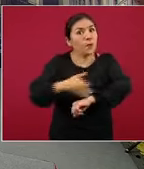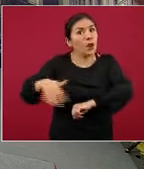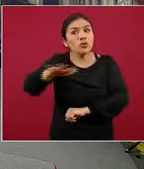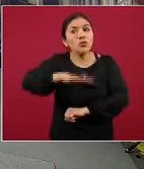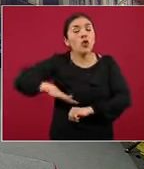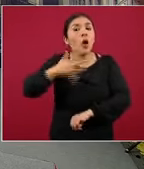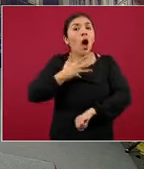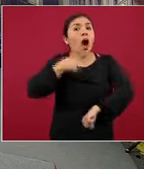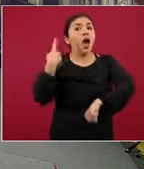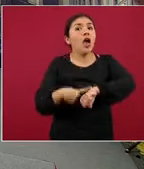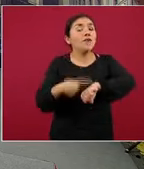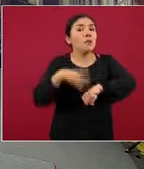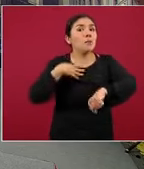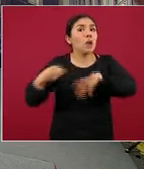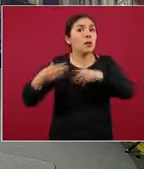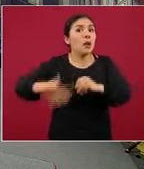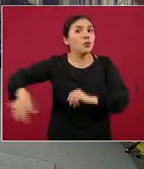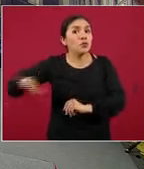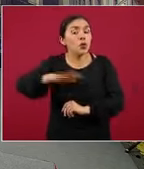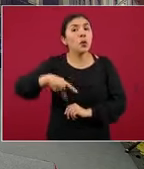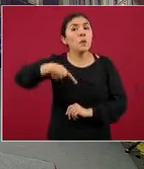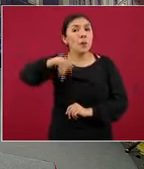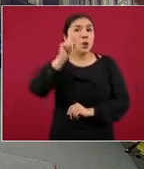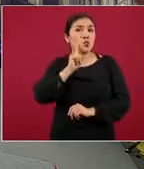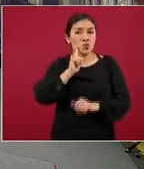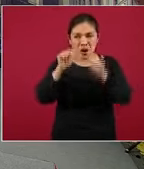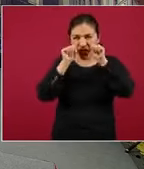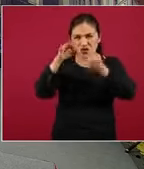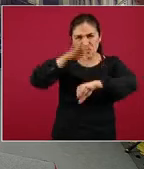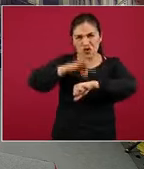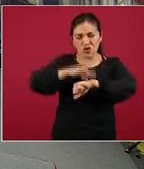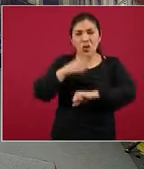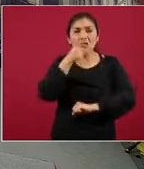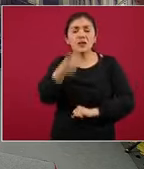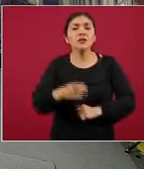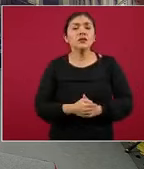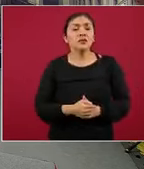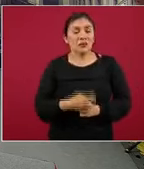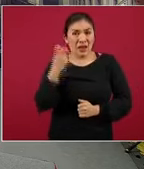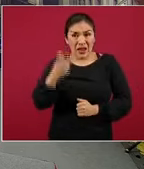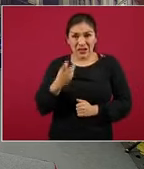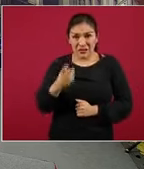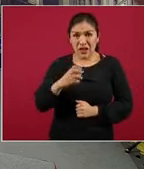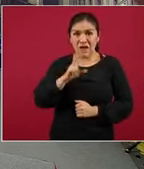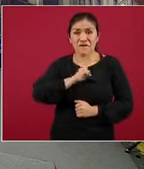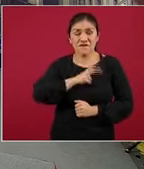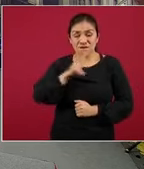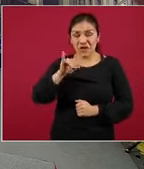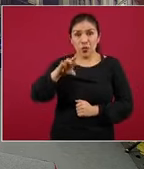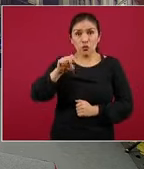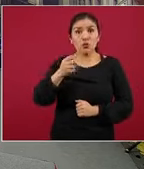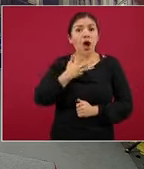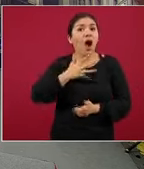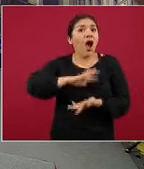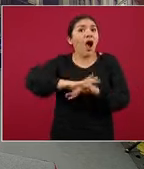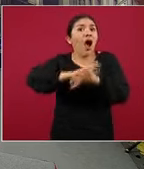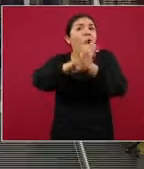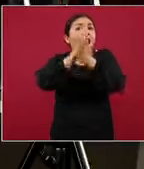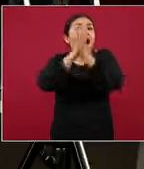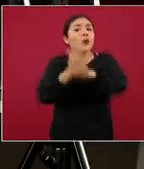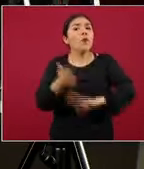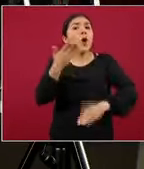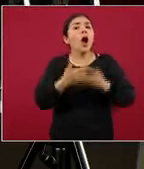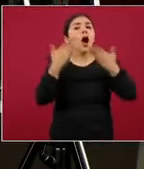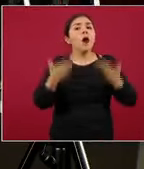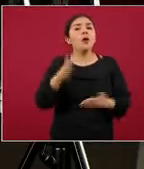están contagiados, pero la doctora que los está atendiendo les dijo que el virus está mutando y el virus ahora está mutando en